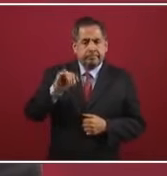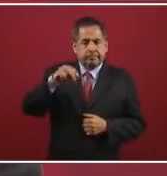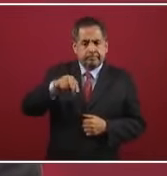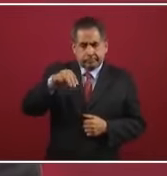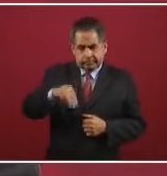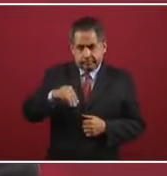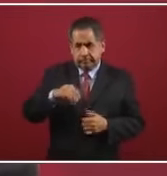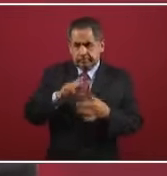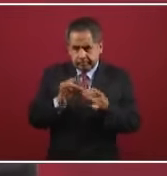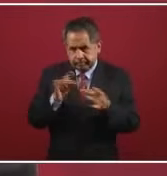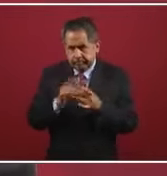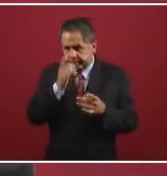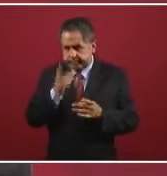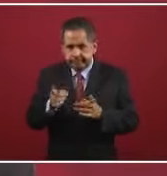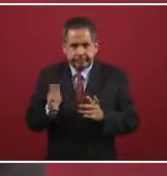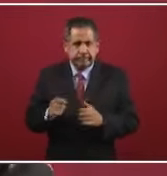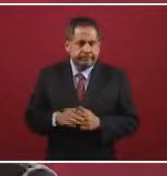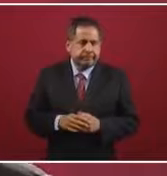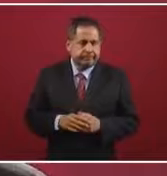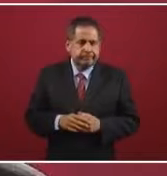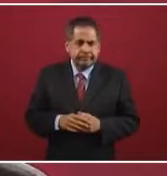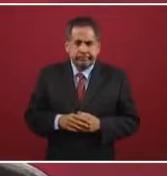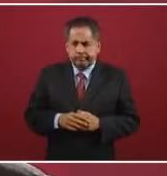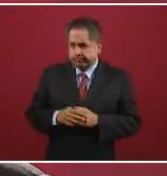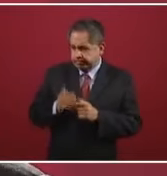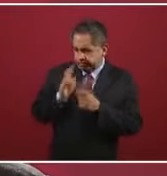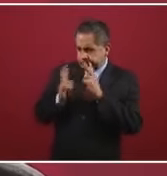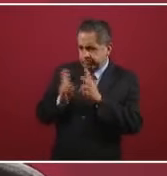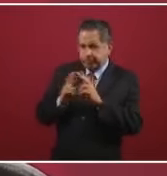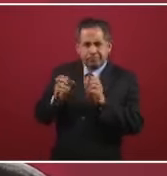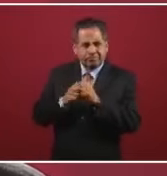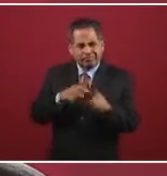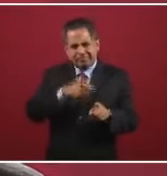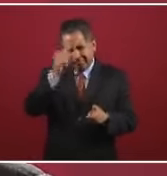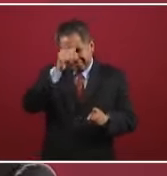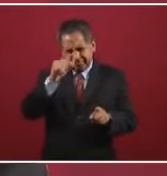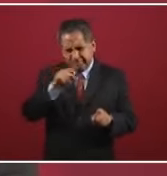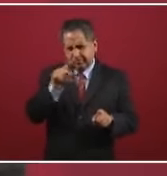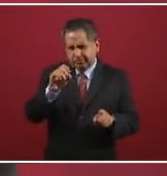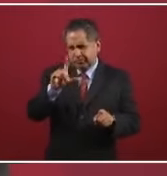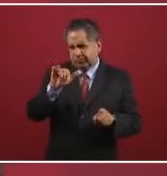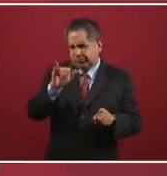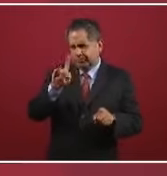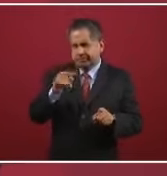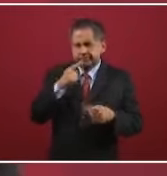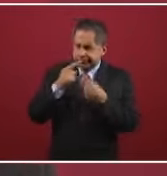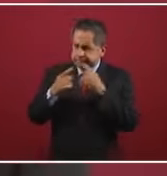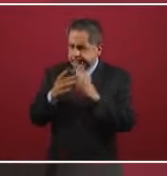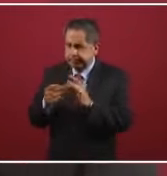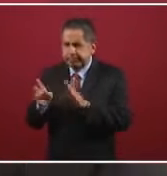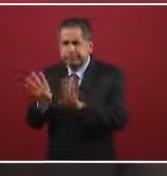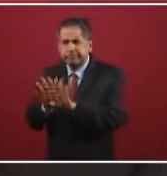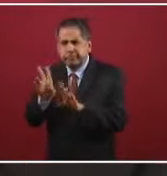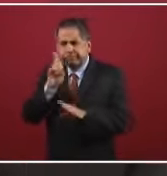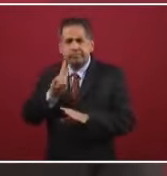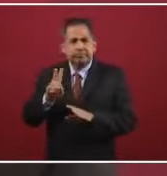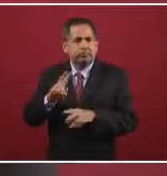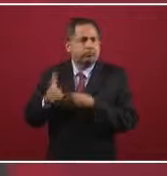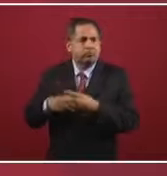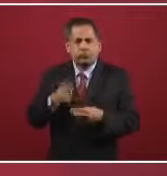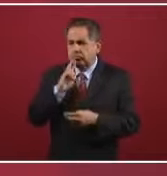trabajo. Ayer incluso estuvo el padre Solalinde allí. Y lo que se busca es encontrar una